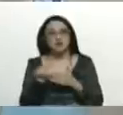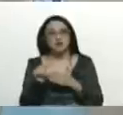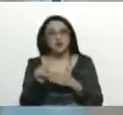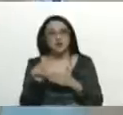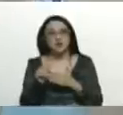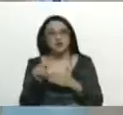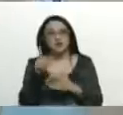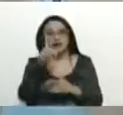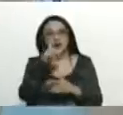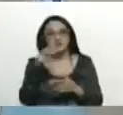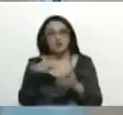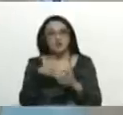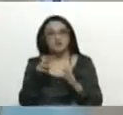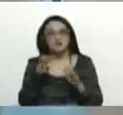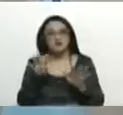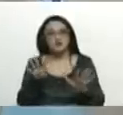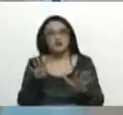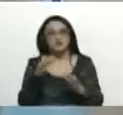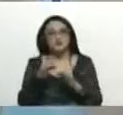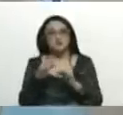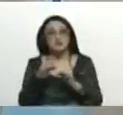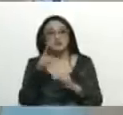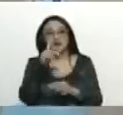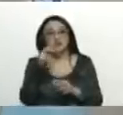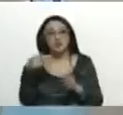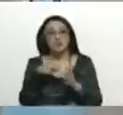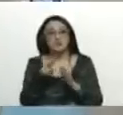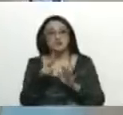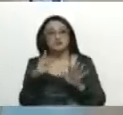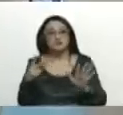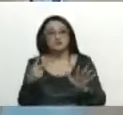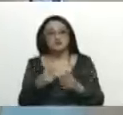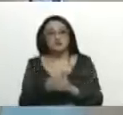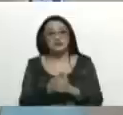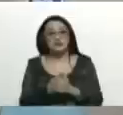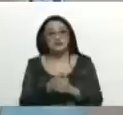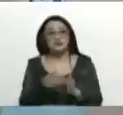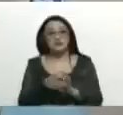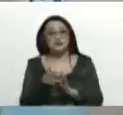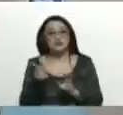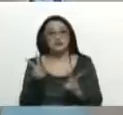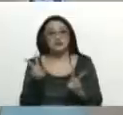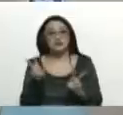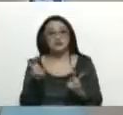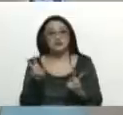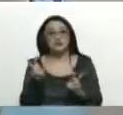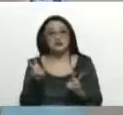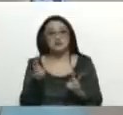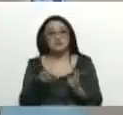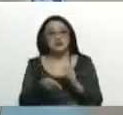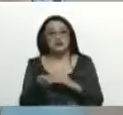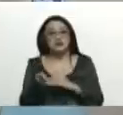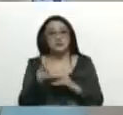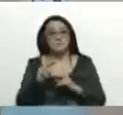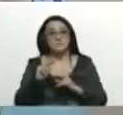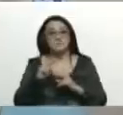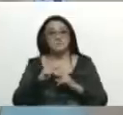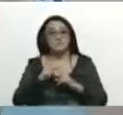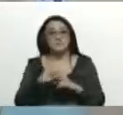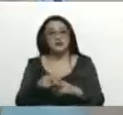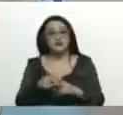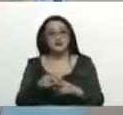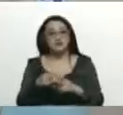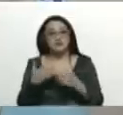entre el año 2009 y septiembre del año 2017 el caso por irregularidades en el otorgamiento de préstamos a la